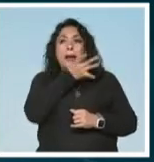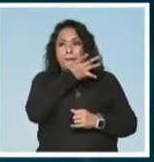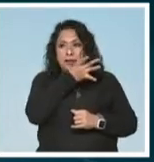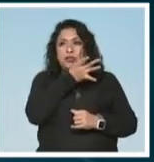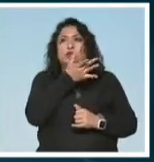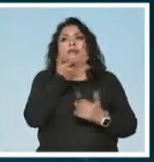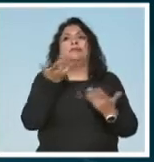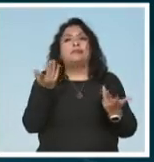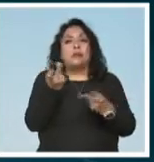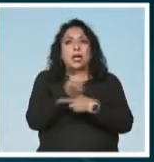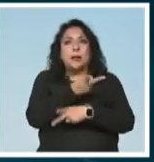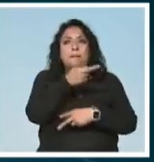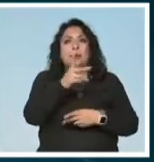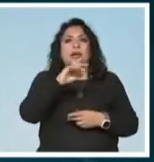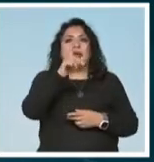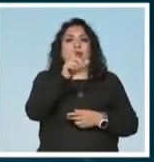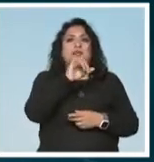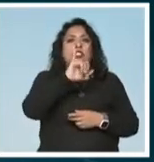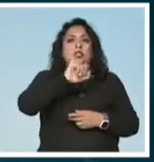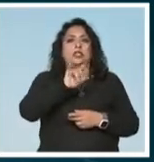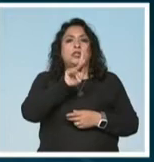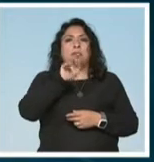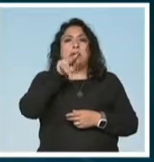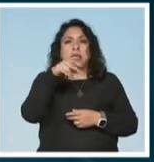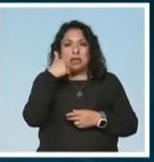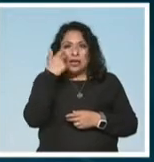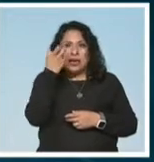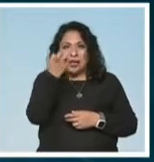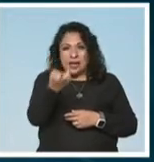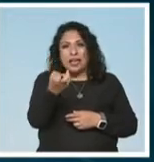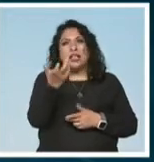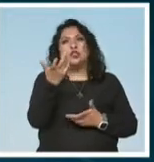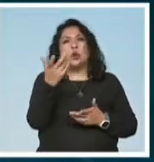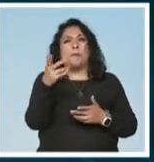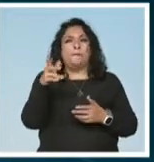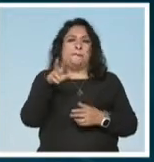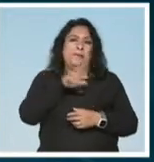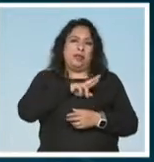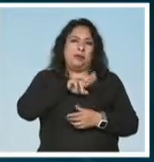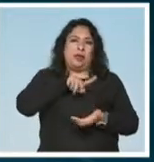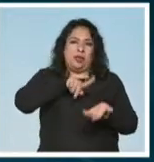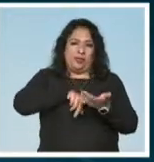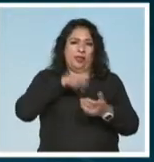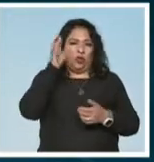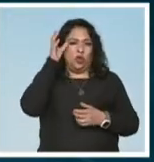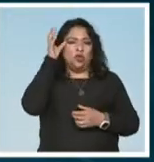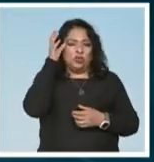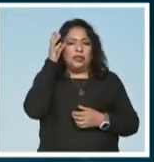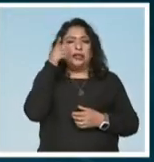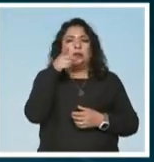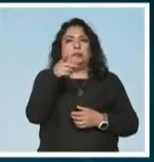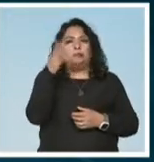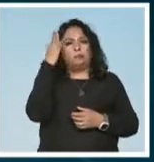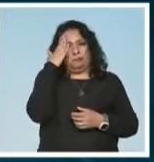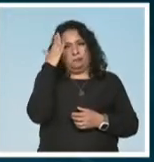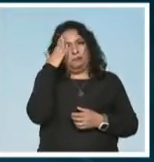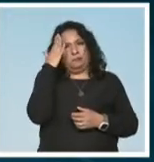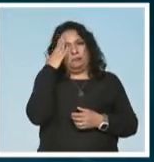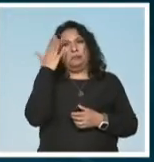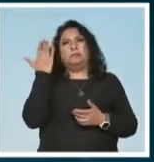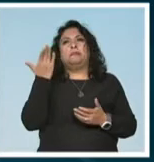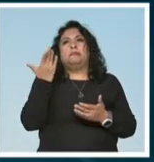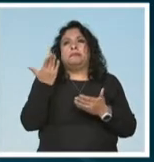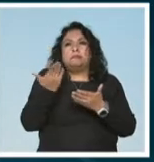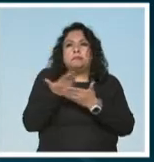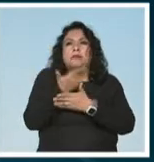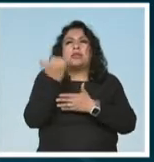está pasando? Bueno, pues que Xi Jinping ha querido que estos capitales privados dentro de la propia China, estos líderes que nacieron